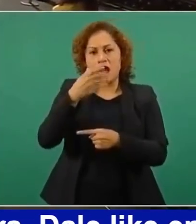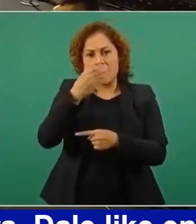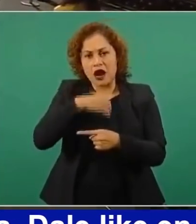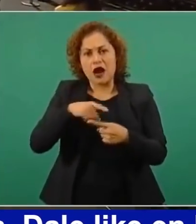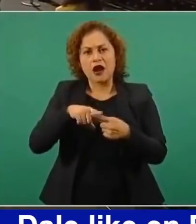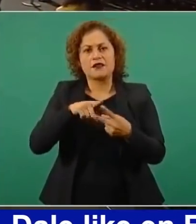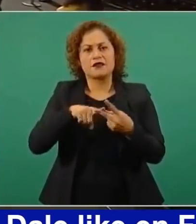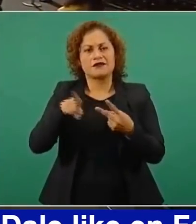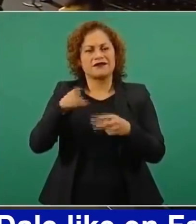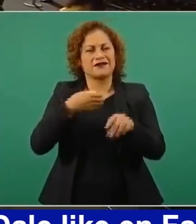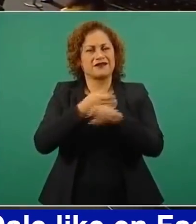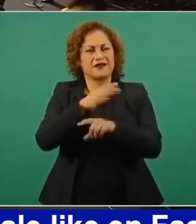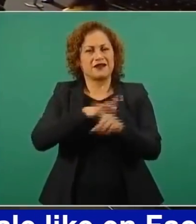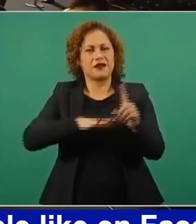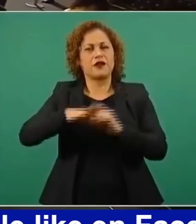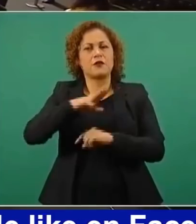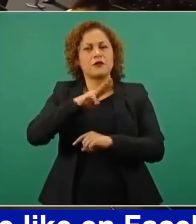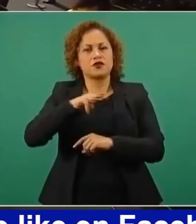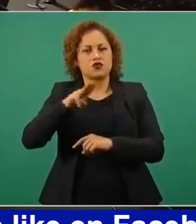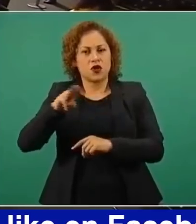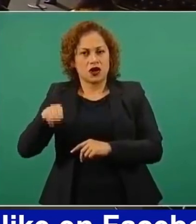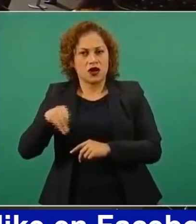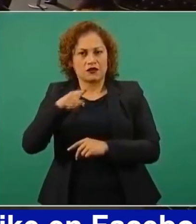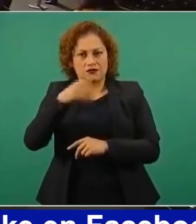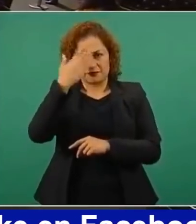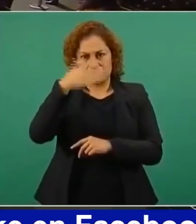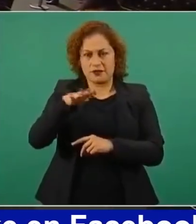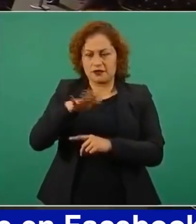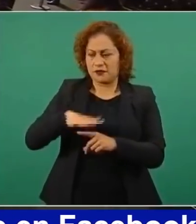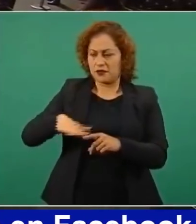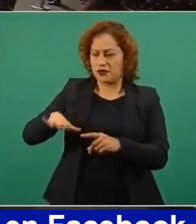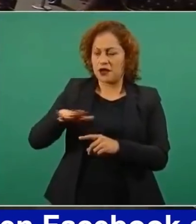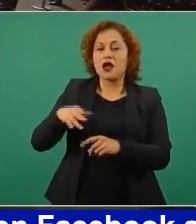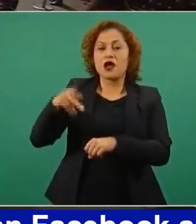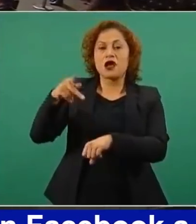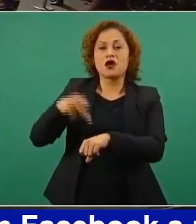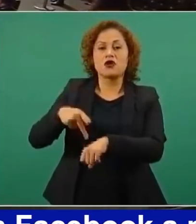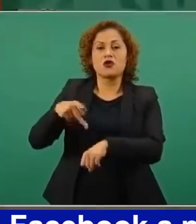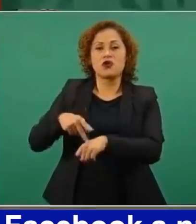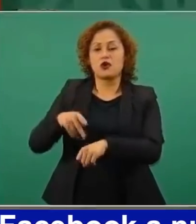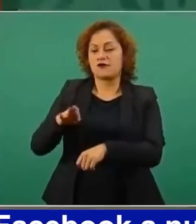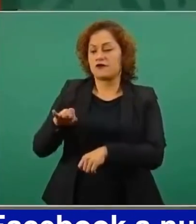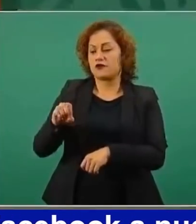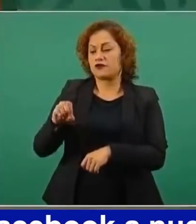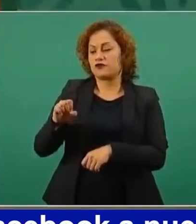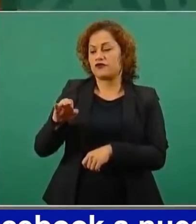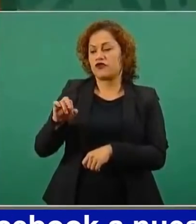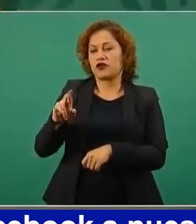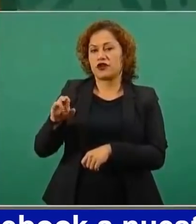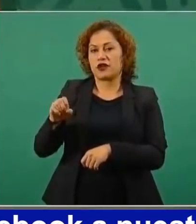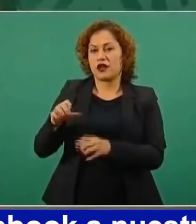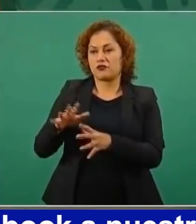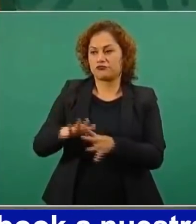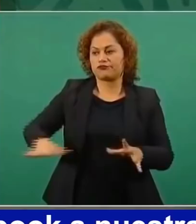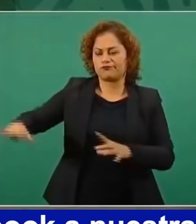las reservas de roca fosfórica, que son miles de hectáreas,